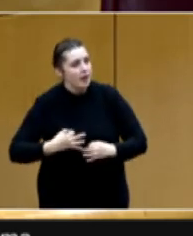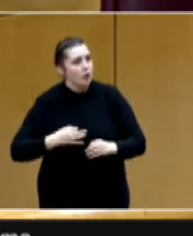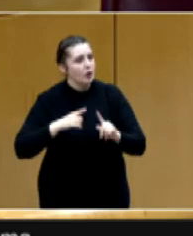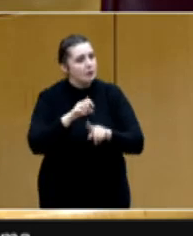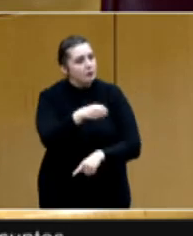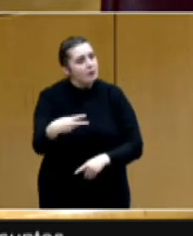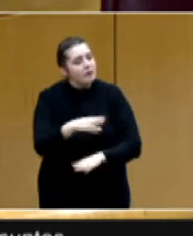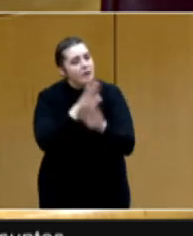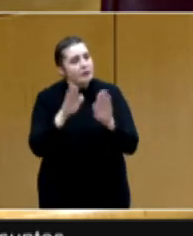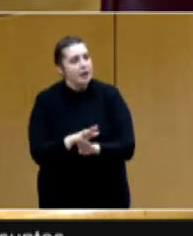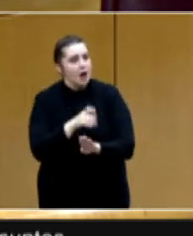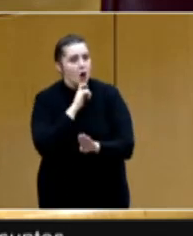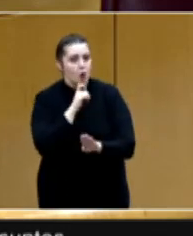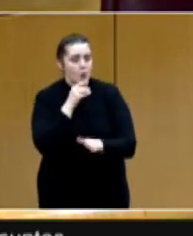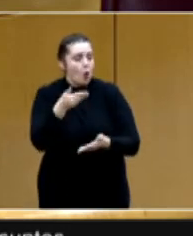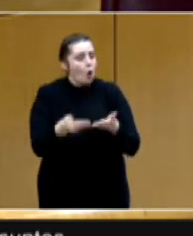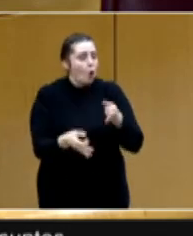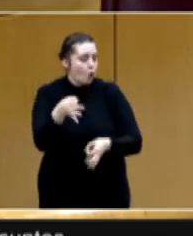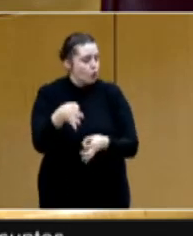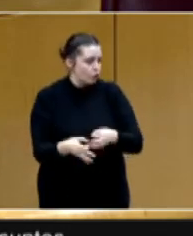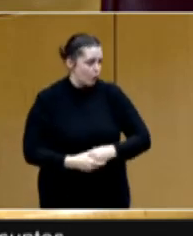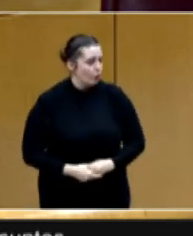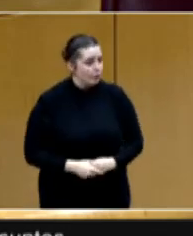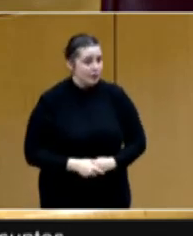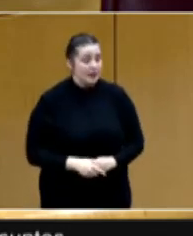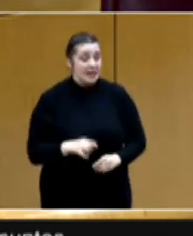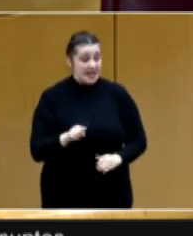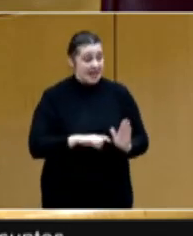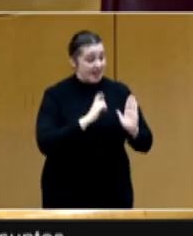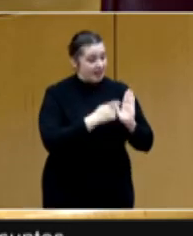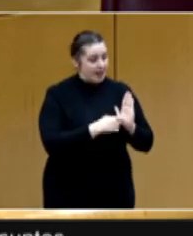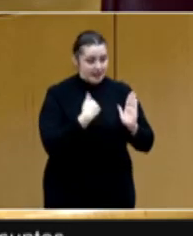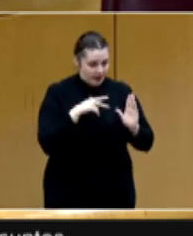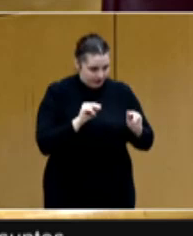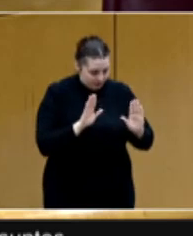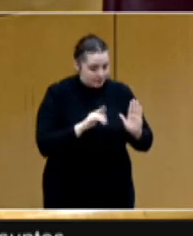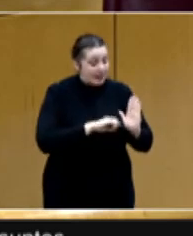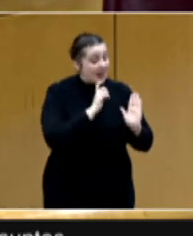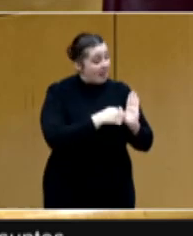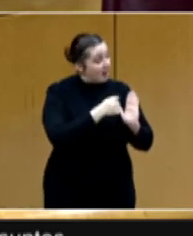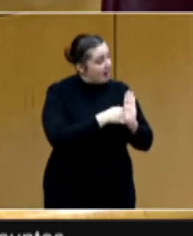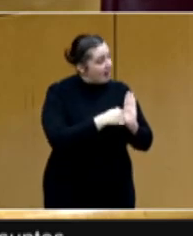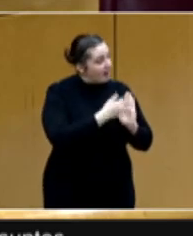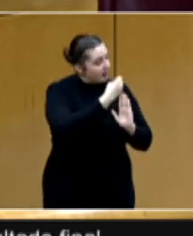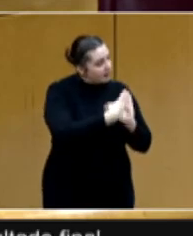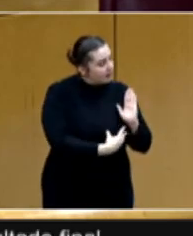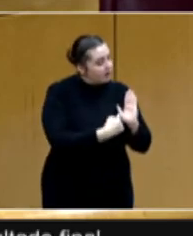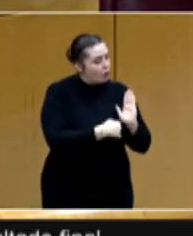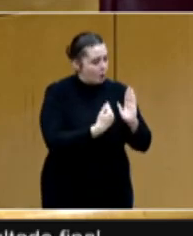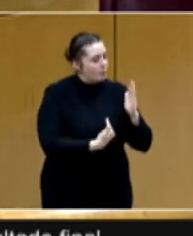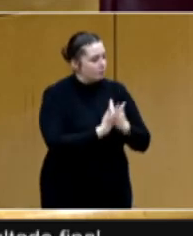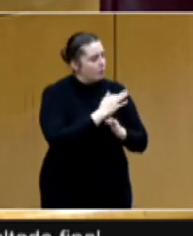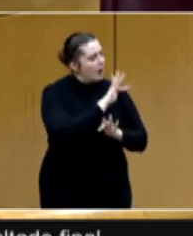final sea un resultado justo y es una ley y con esto sí que acabo donde se ha destacado mucho a lo largo de la